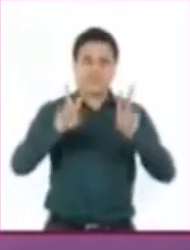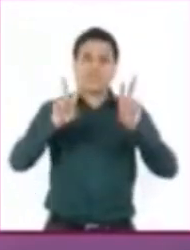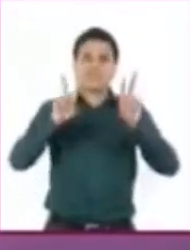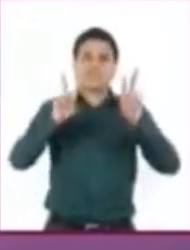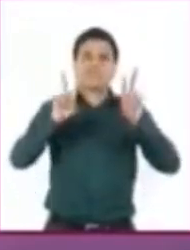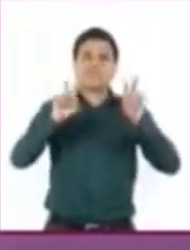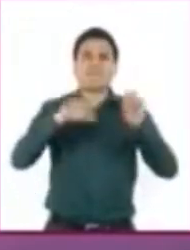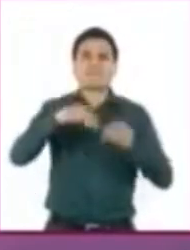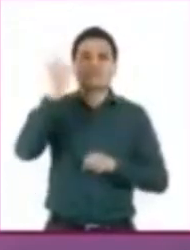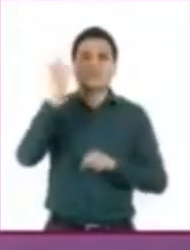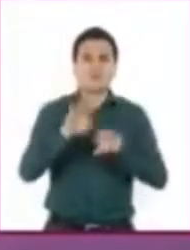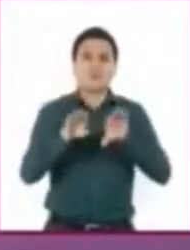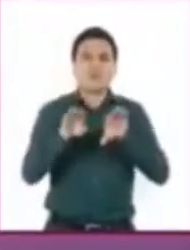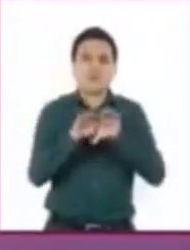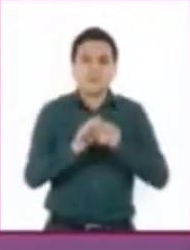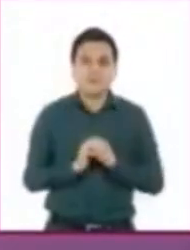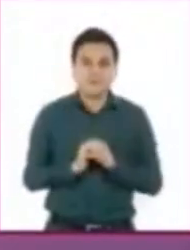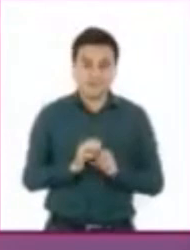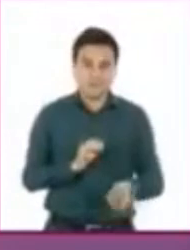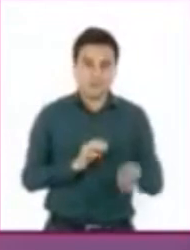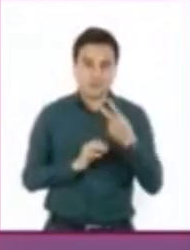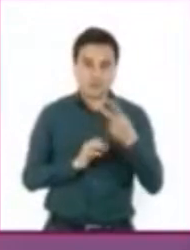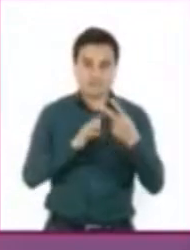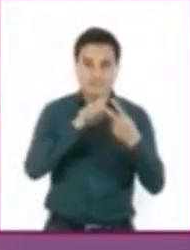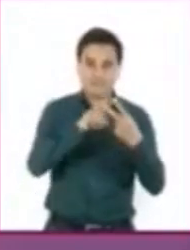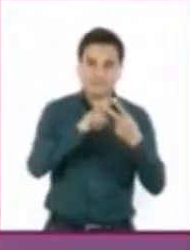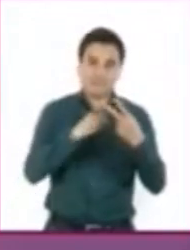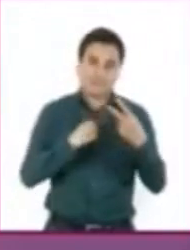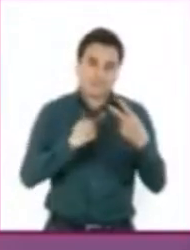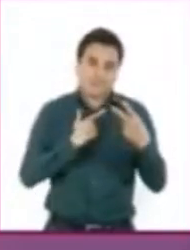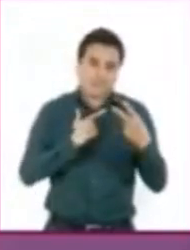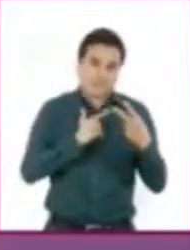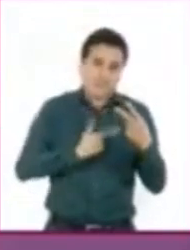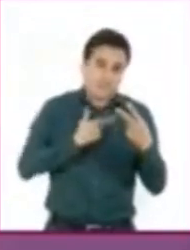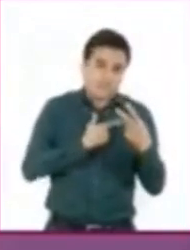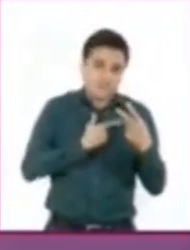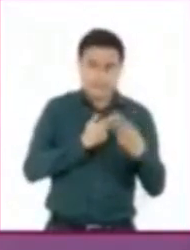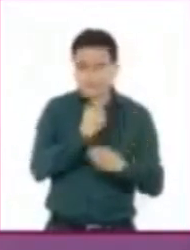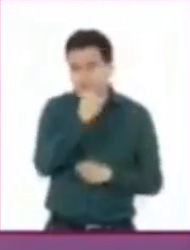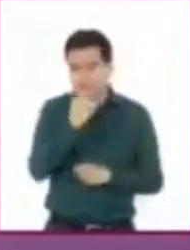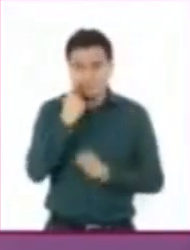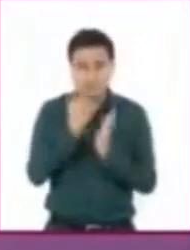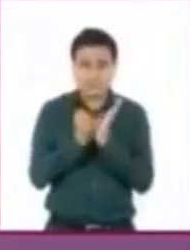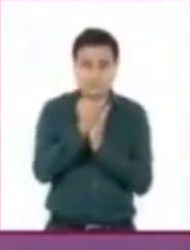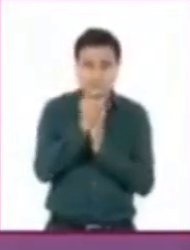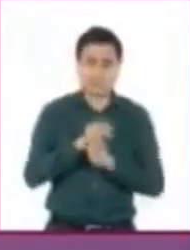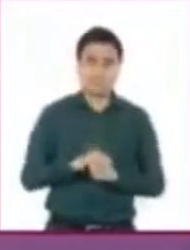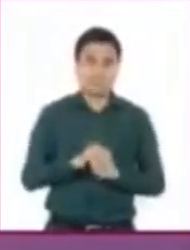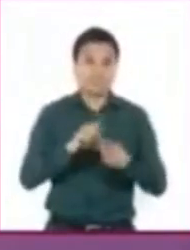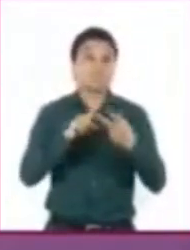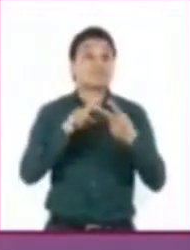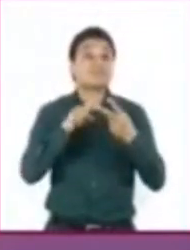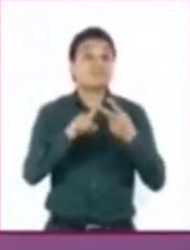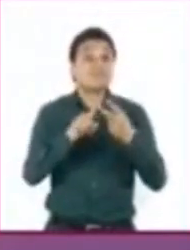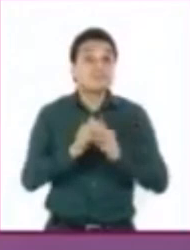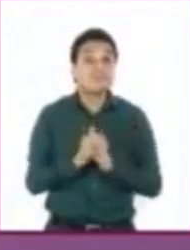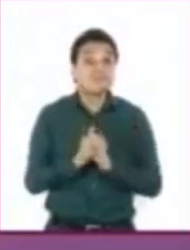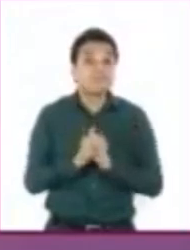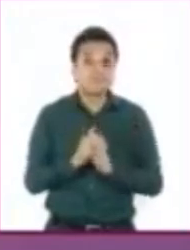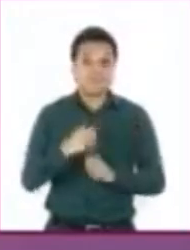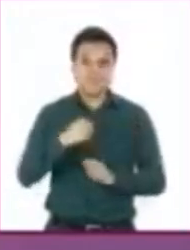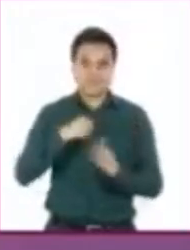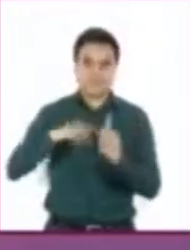dos elementos. El primero, con gustos y decisiones personales, y el segundo, con el contexto del